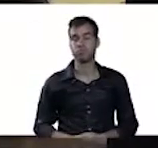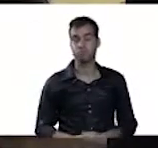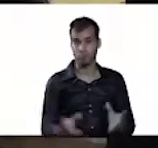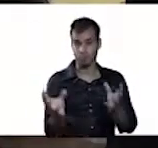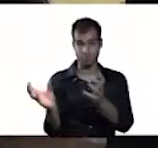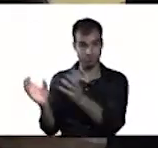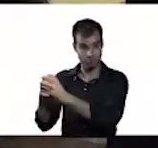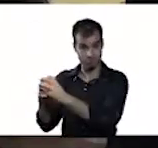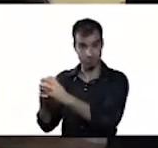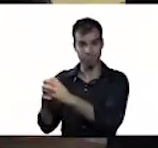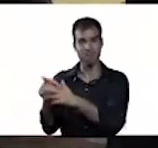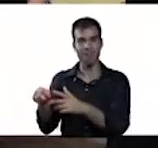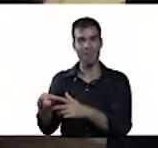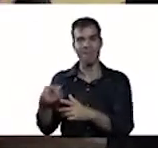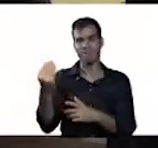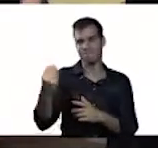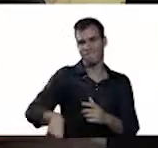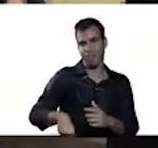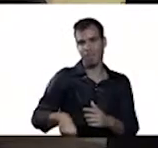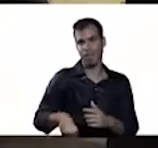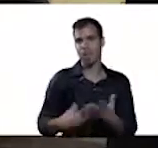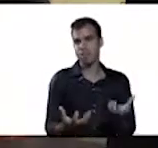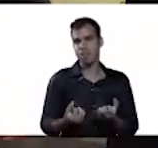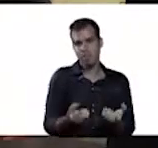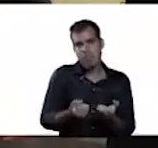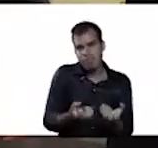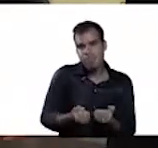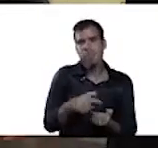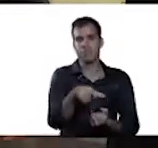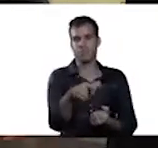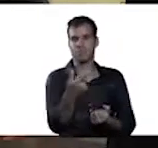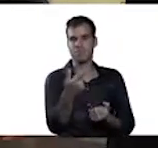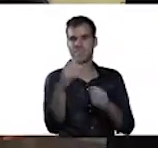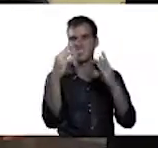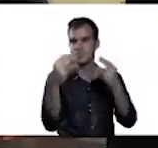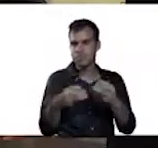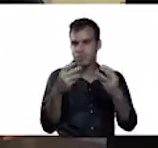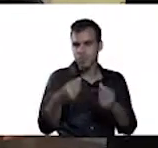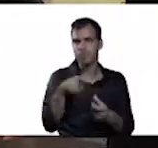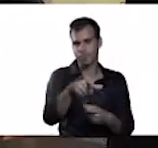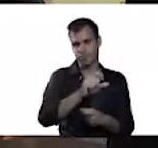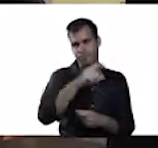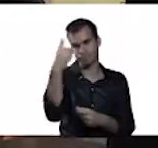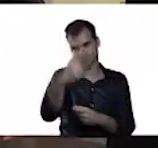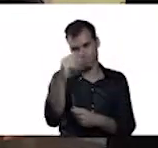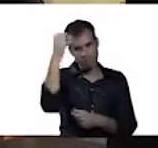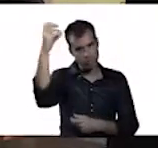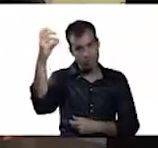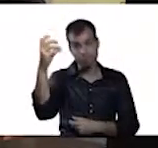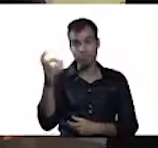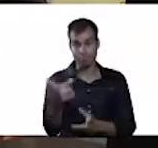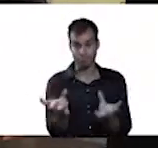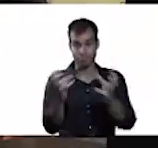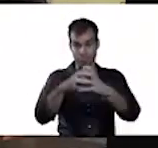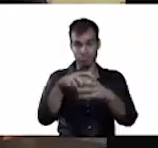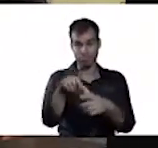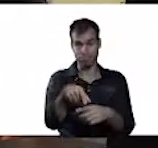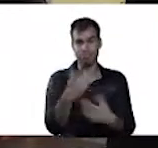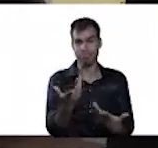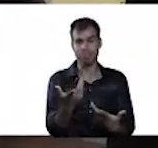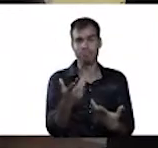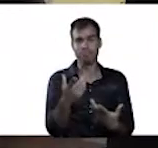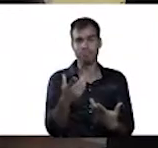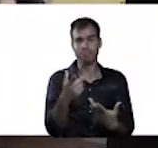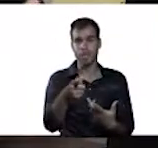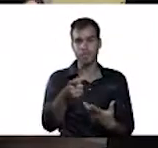posición demagógica que va a jugar con los resultados de este hecho y la posición reaccionaria que es la